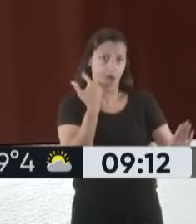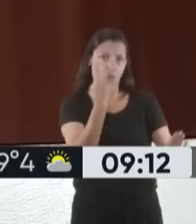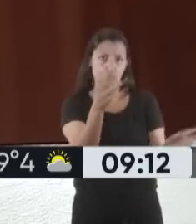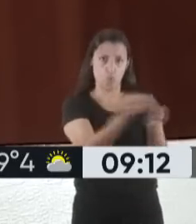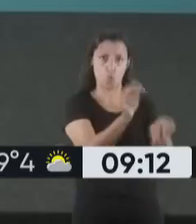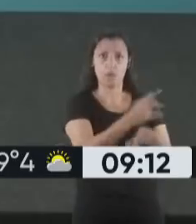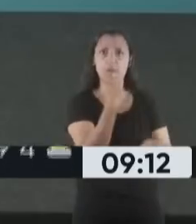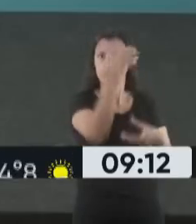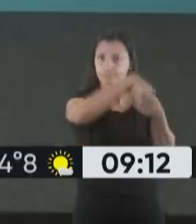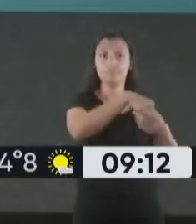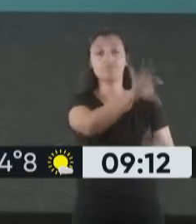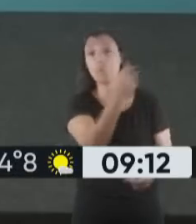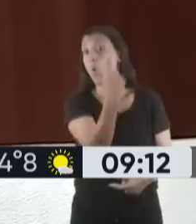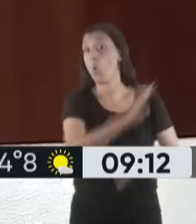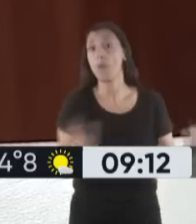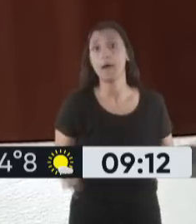las dos. Bueno, elija una.